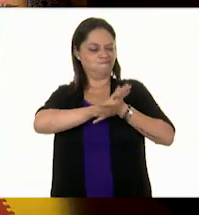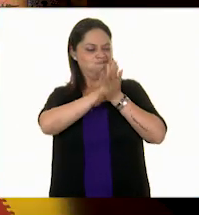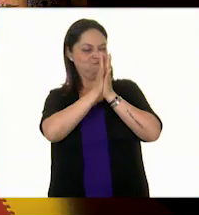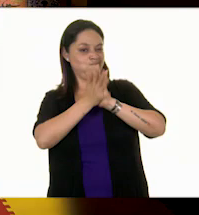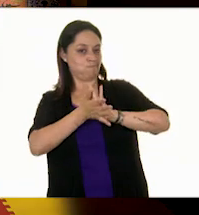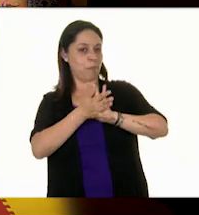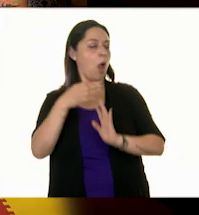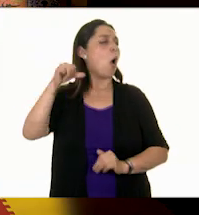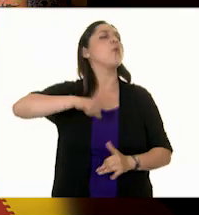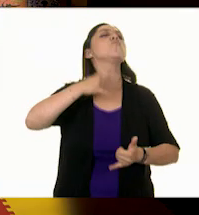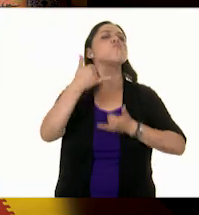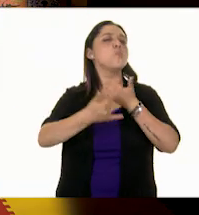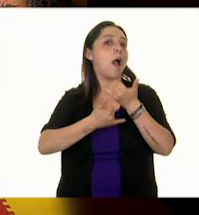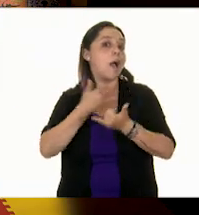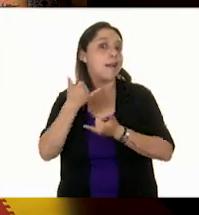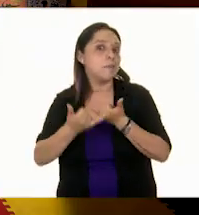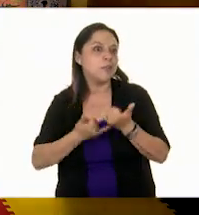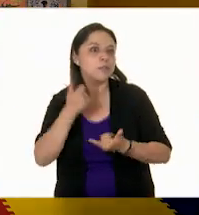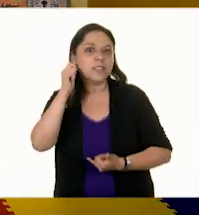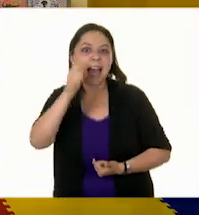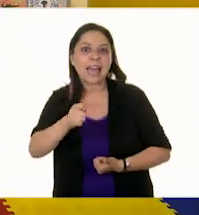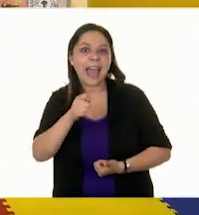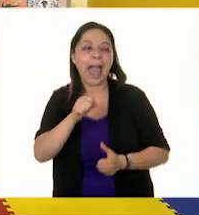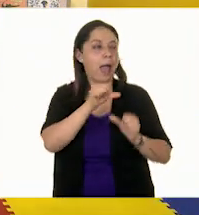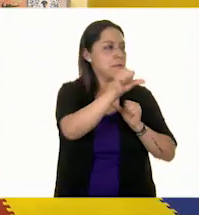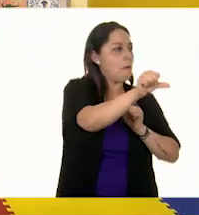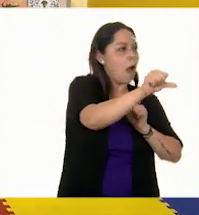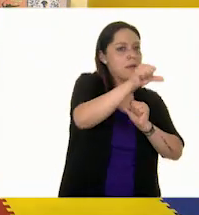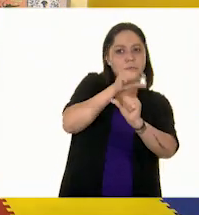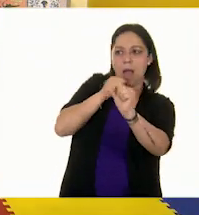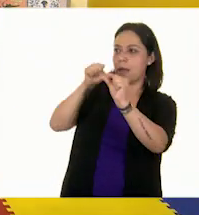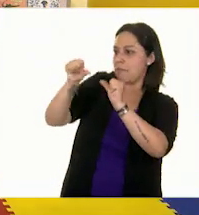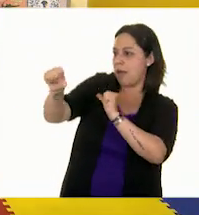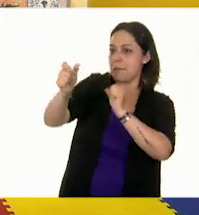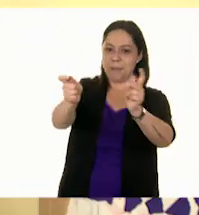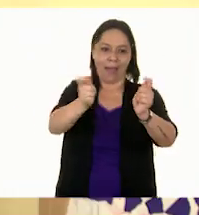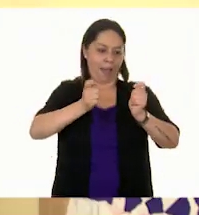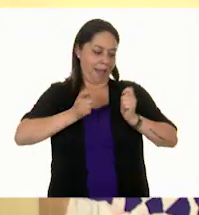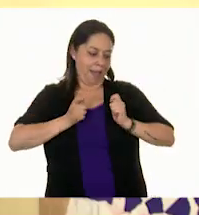¡Hoy jugaremos al juego de roles!